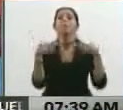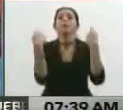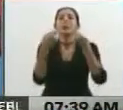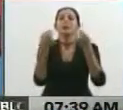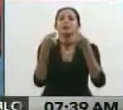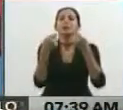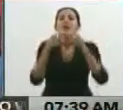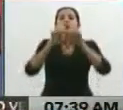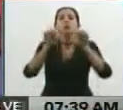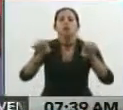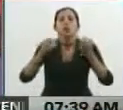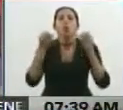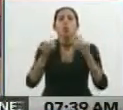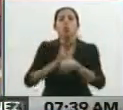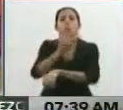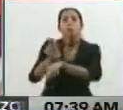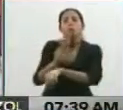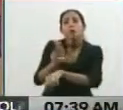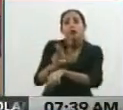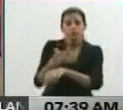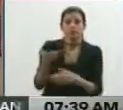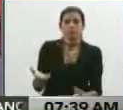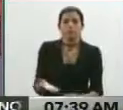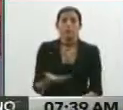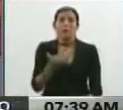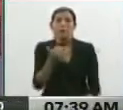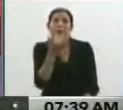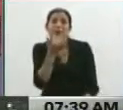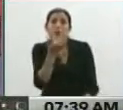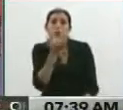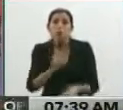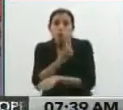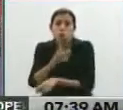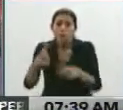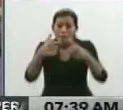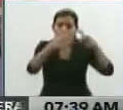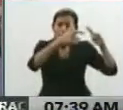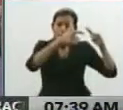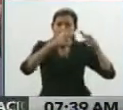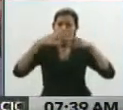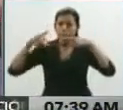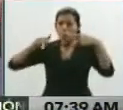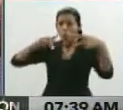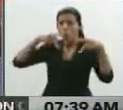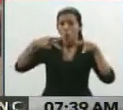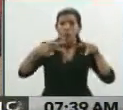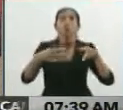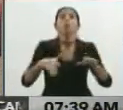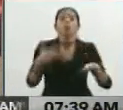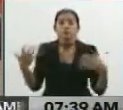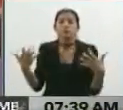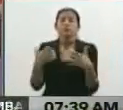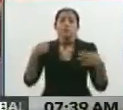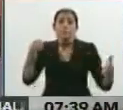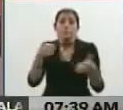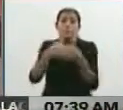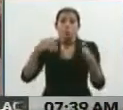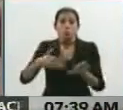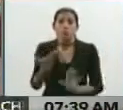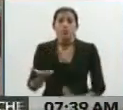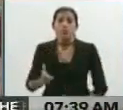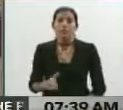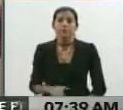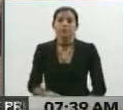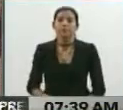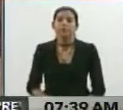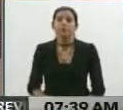mala utilización de un dron puede generar como consecuencia un accidente entonces los drones desde el punto de vista de seguridad operacional tienen